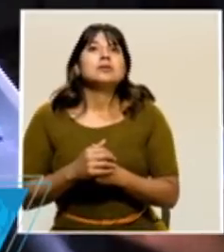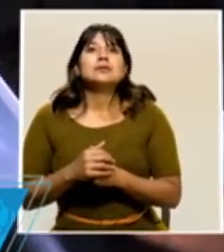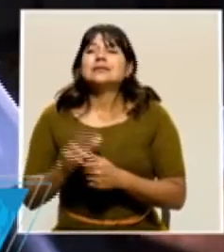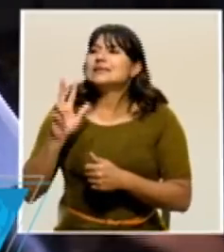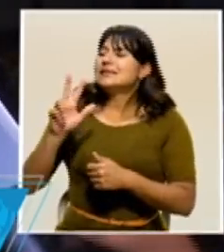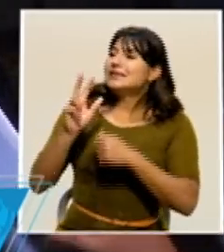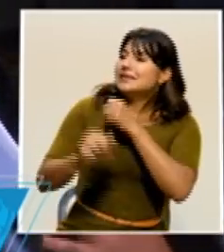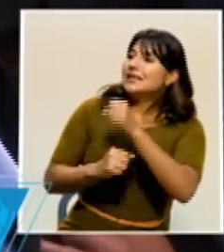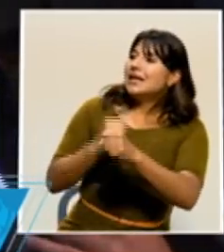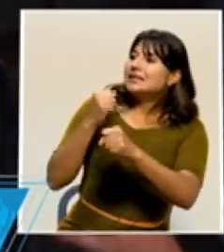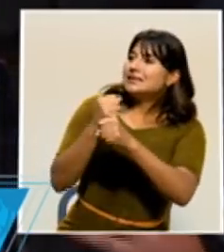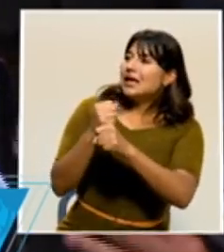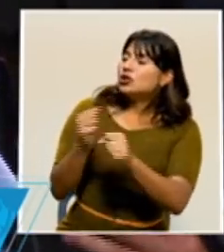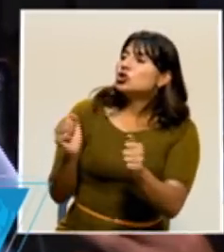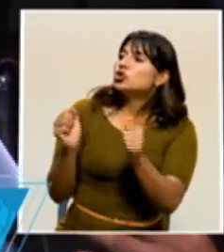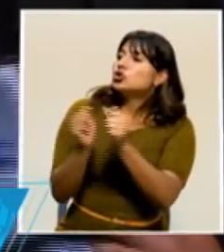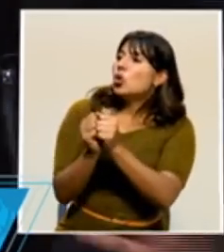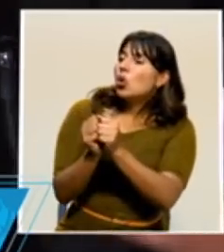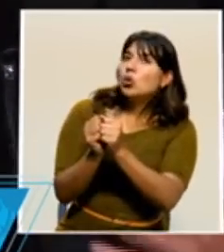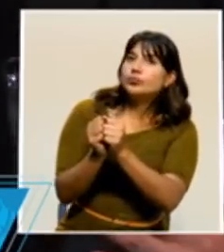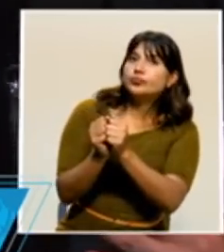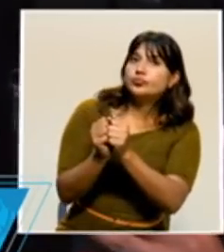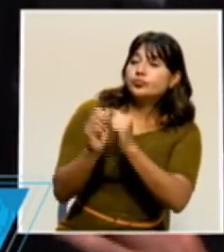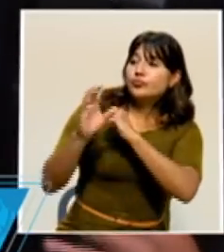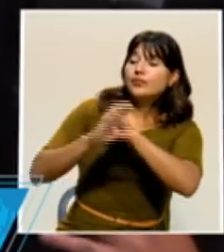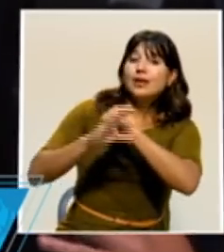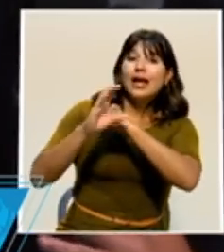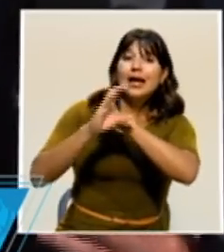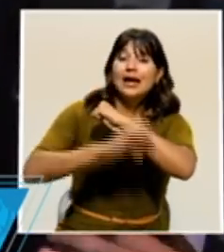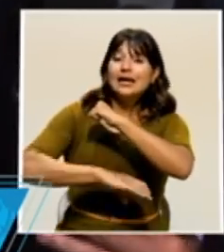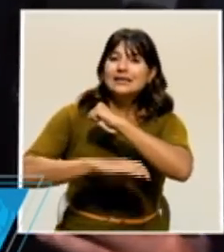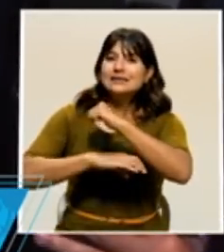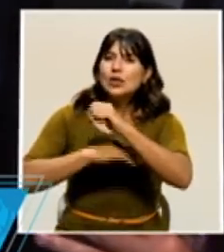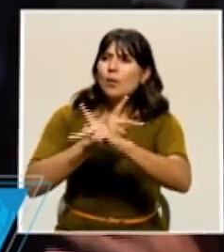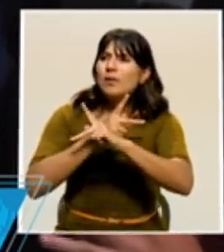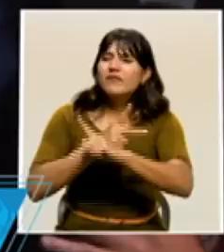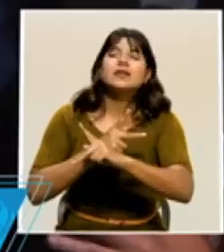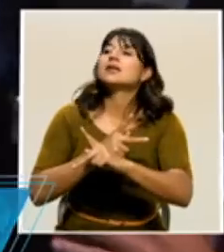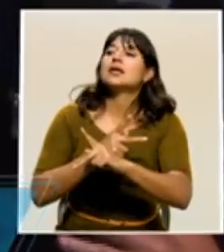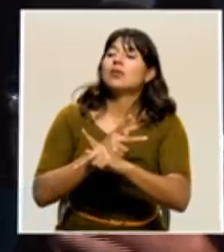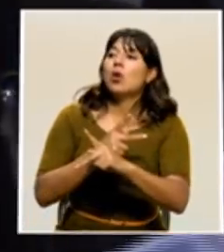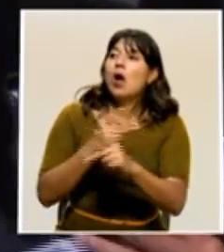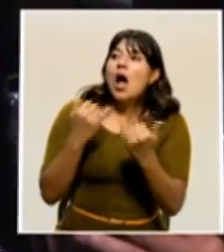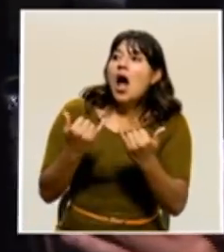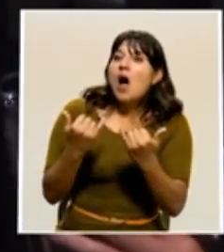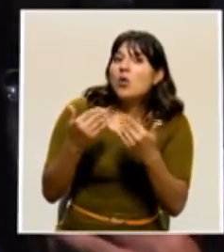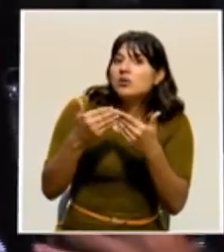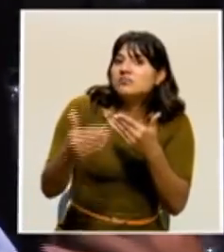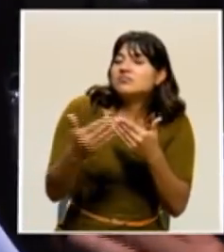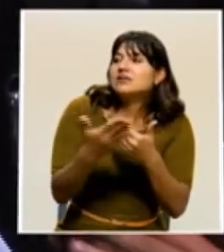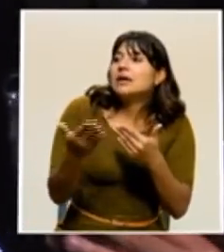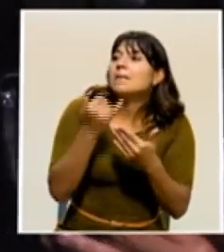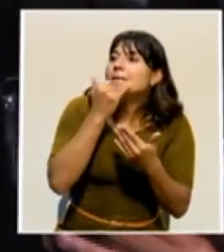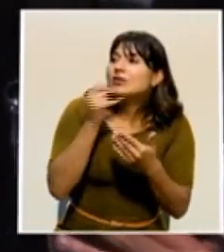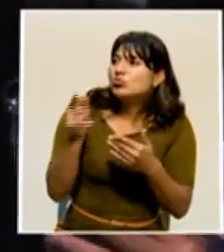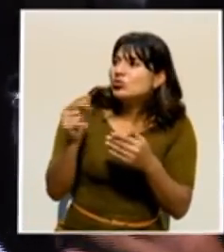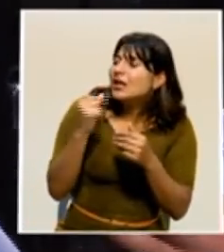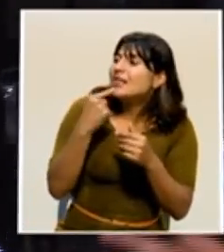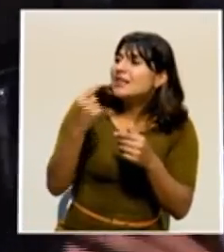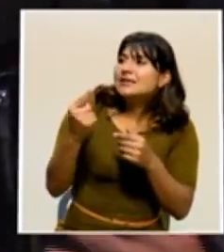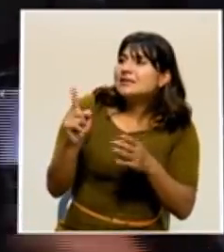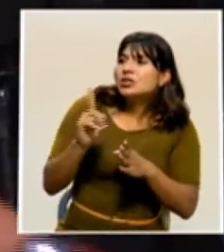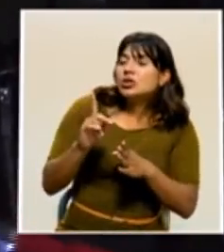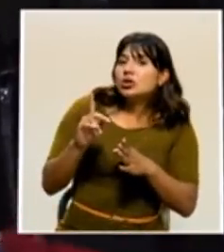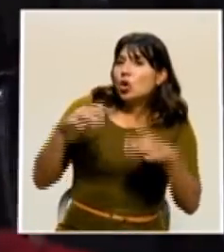Carlos Bolaños con medidas cautelares, detenido tanto en su casa, también en las cárceles. ¿Qué sigue ahora? Porque usted dice que todavía continúa la persecución y que no está totalmente